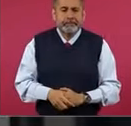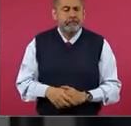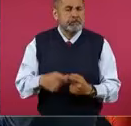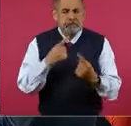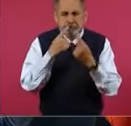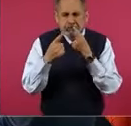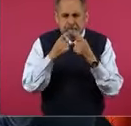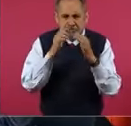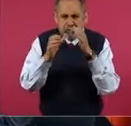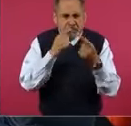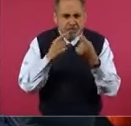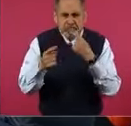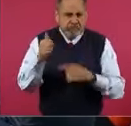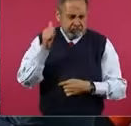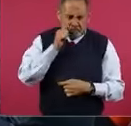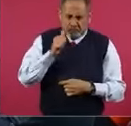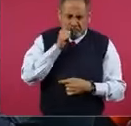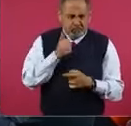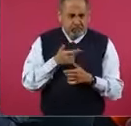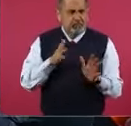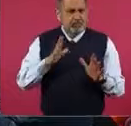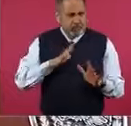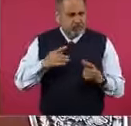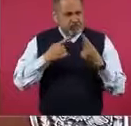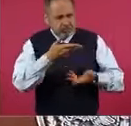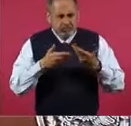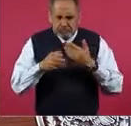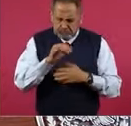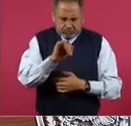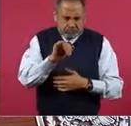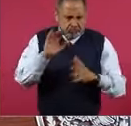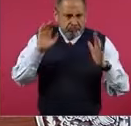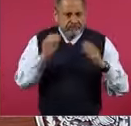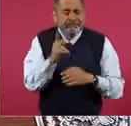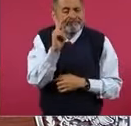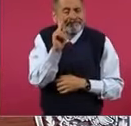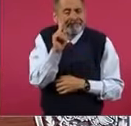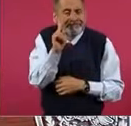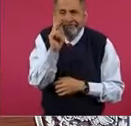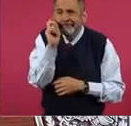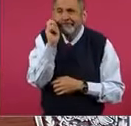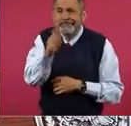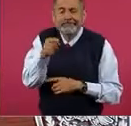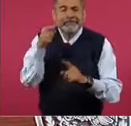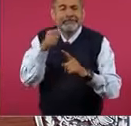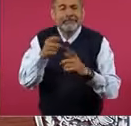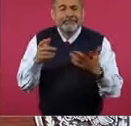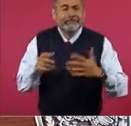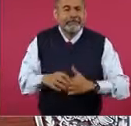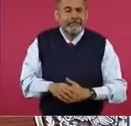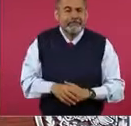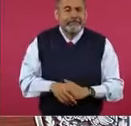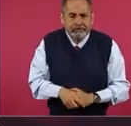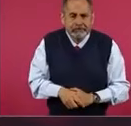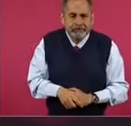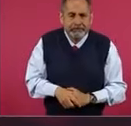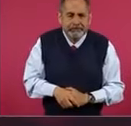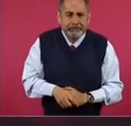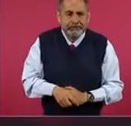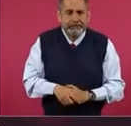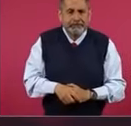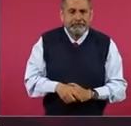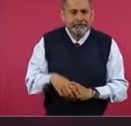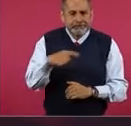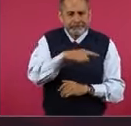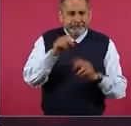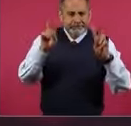siempre debe de haber. El asunto es que los